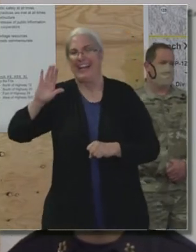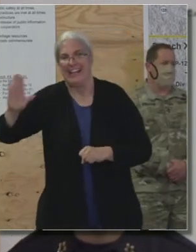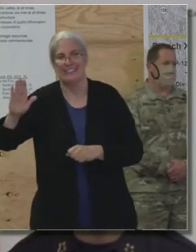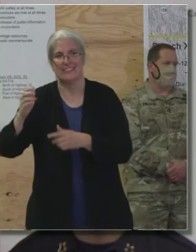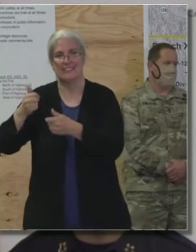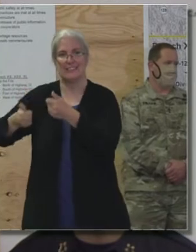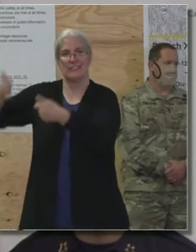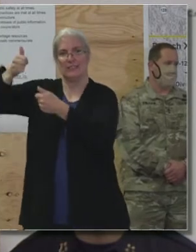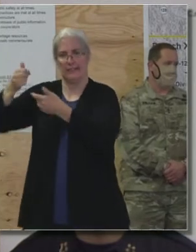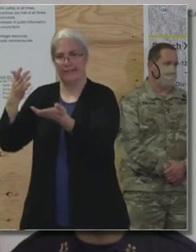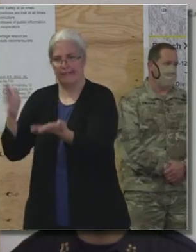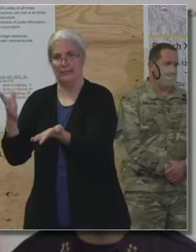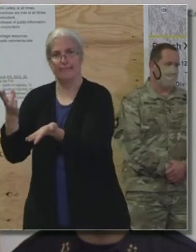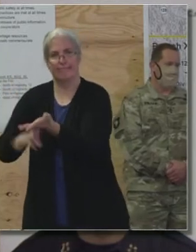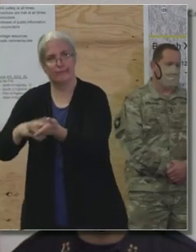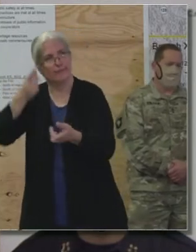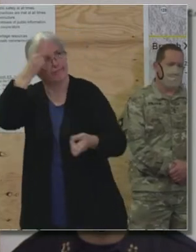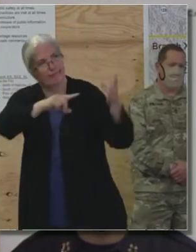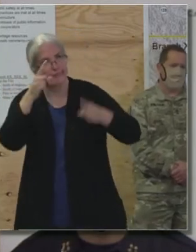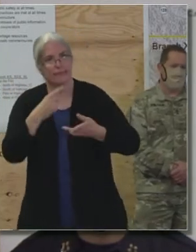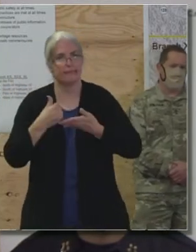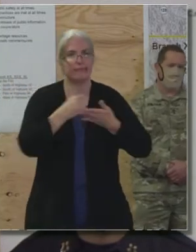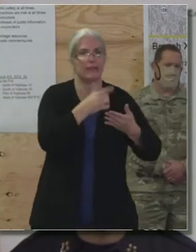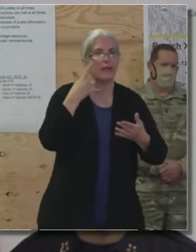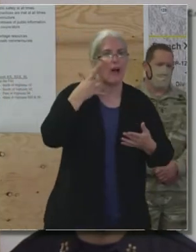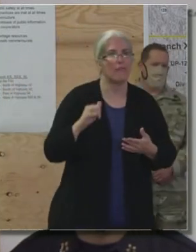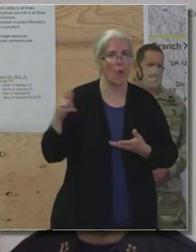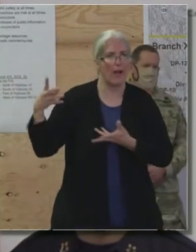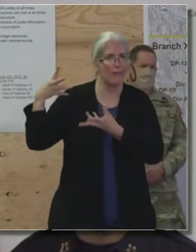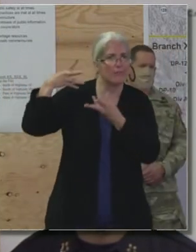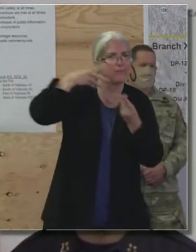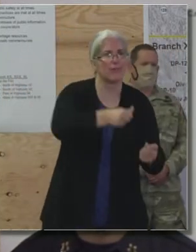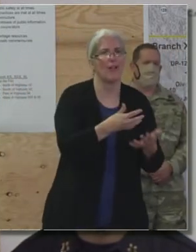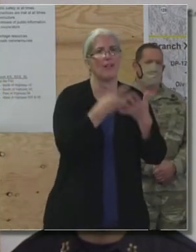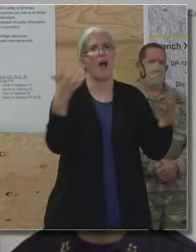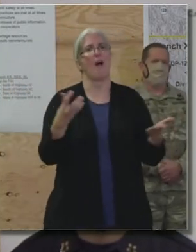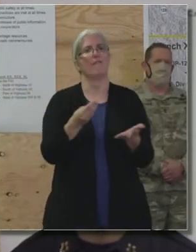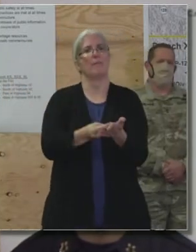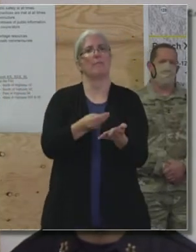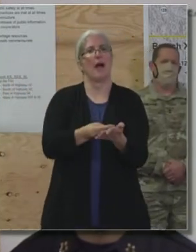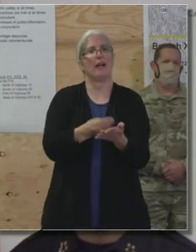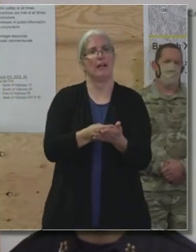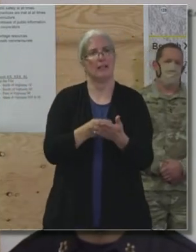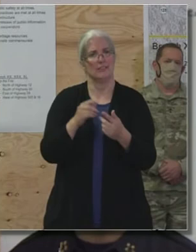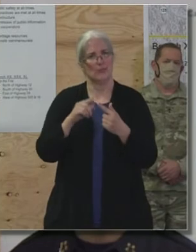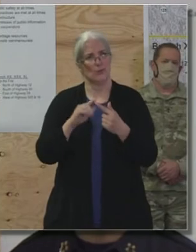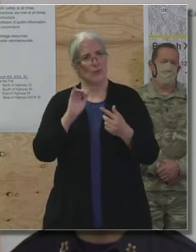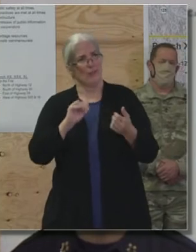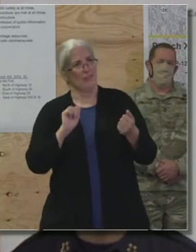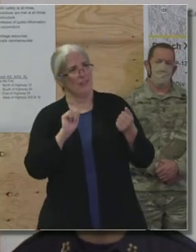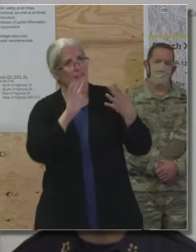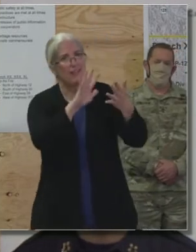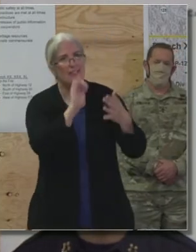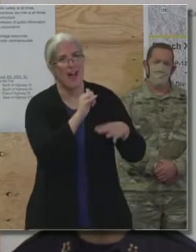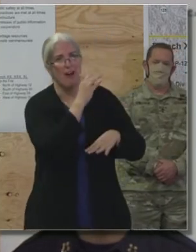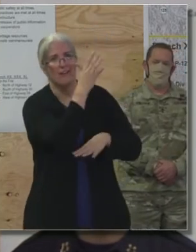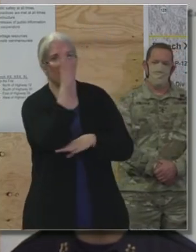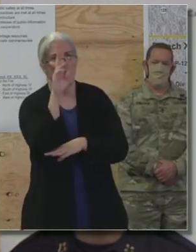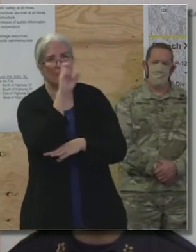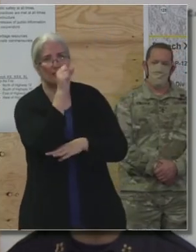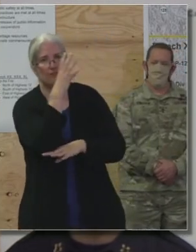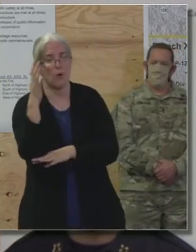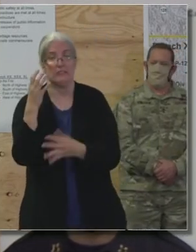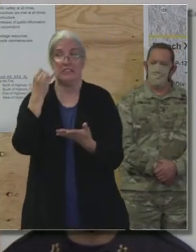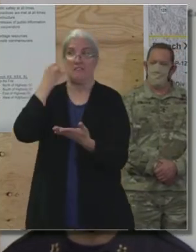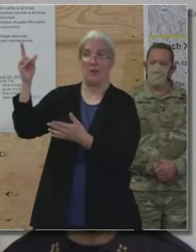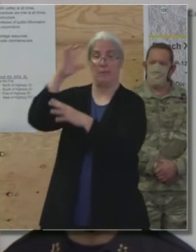de invertir colectivamente y recursos sin precedente para abordar las preocupaciones que había estado percatado de